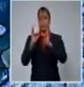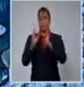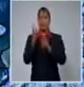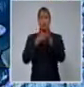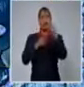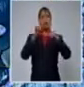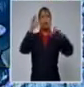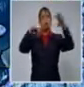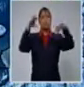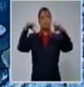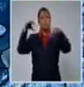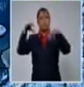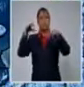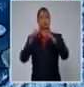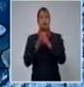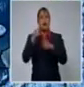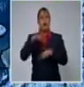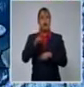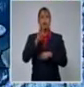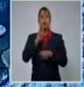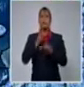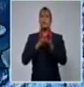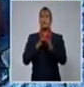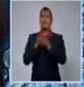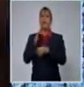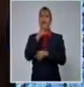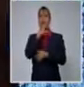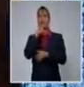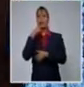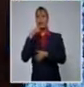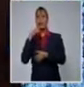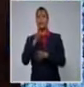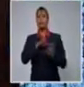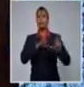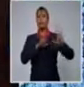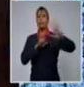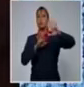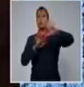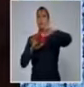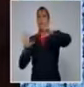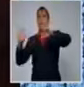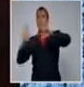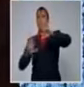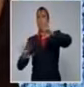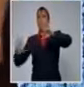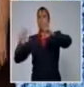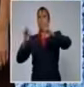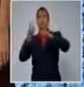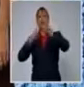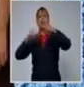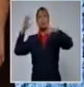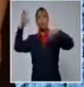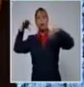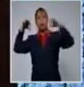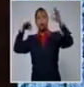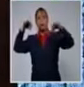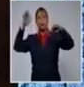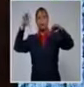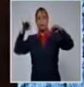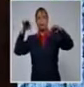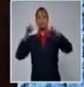costa norte, ahora permanece con un lento movimiento en la región oriental del país, generando algunos chubascos y lluvias en zonas de la costa norte del extremo